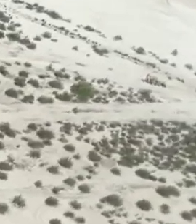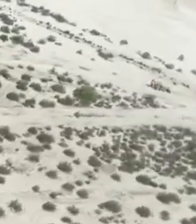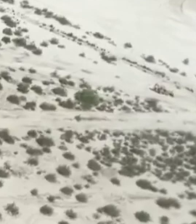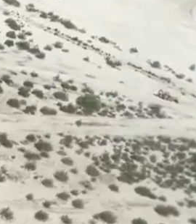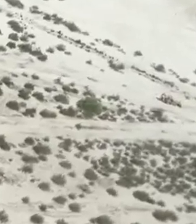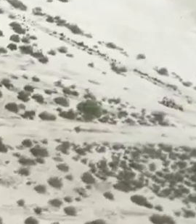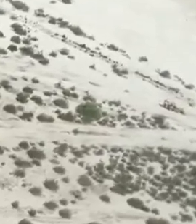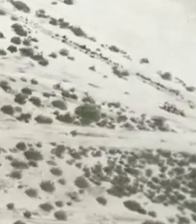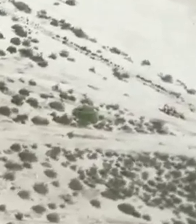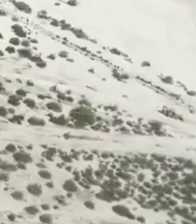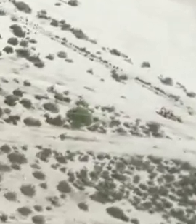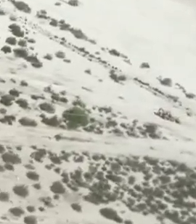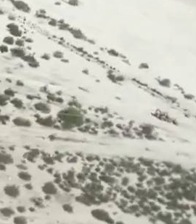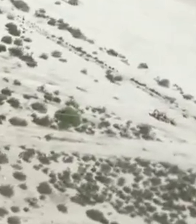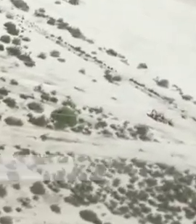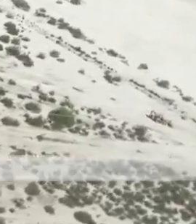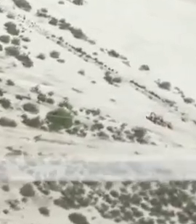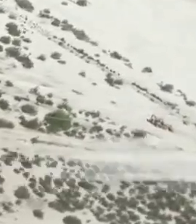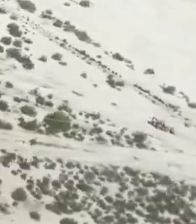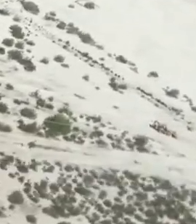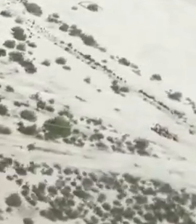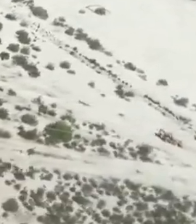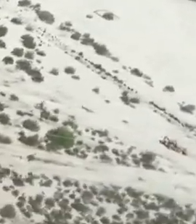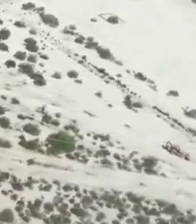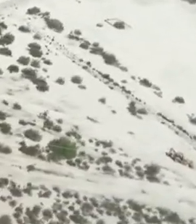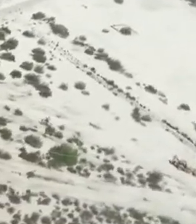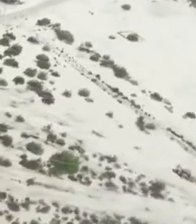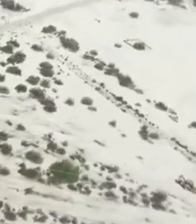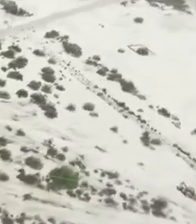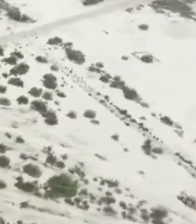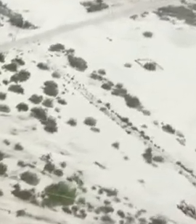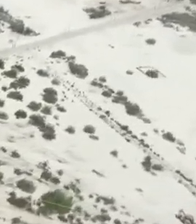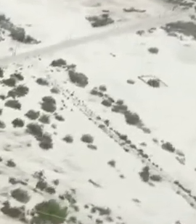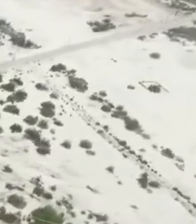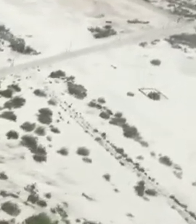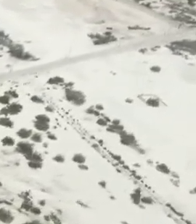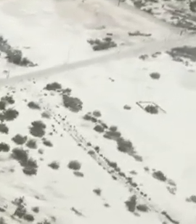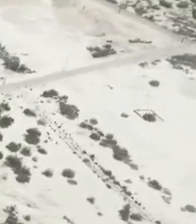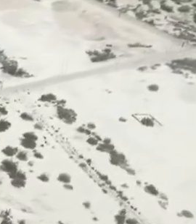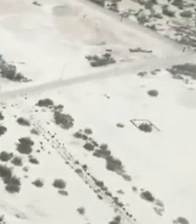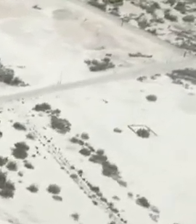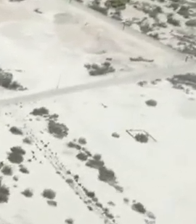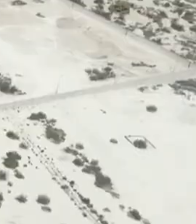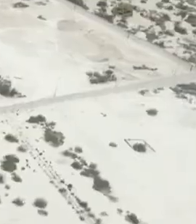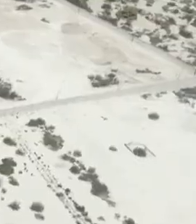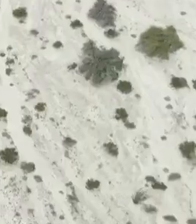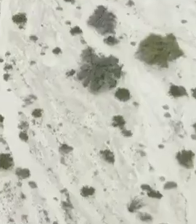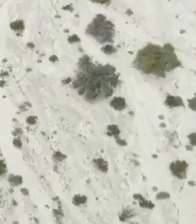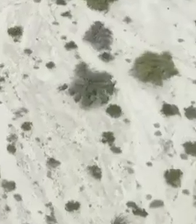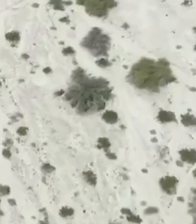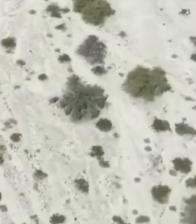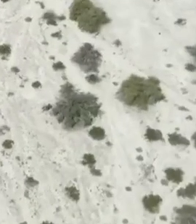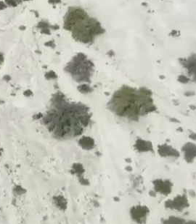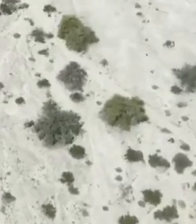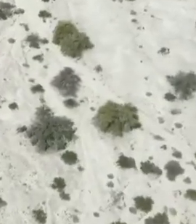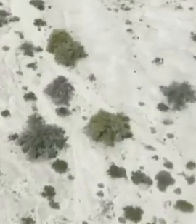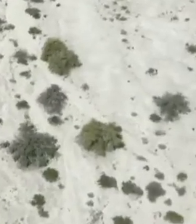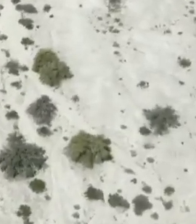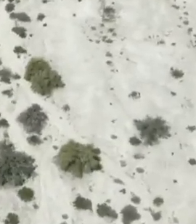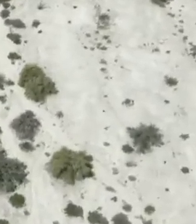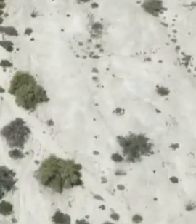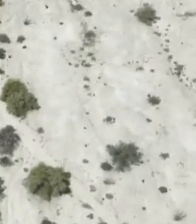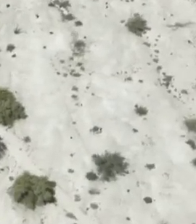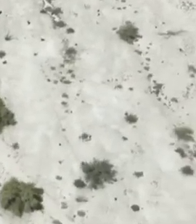sistema eléctrico nacional, por lo que con una inversión de $4,600 millones se construyen subestaciones, líneas de transmisión